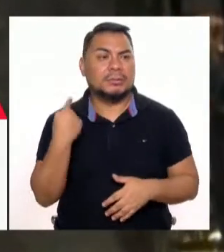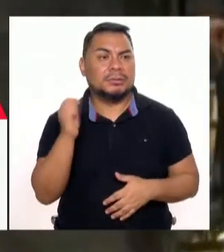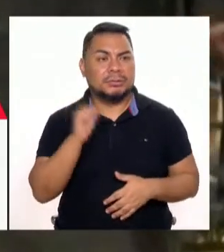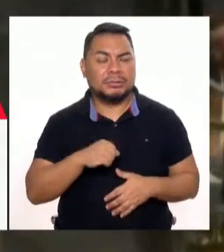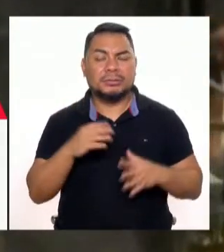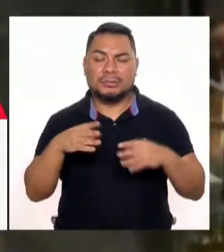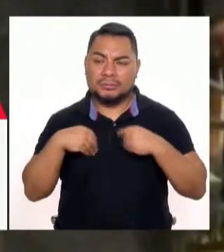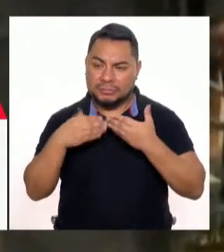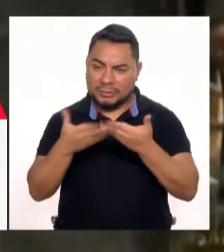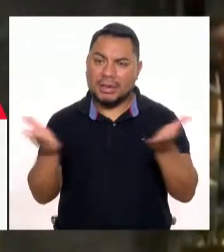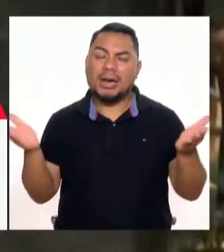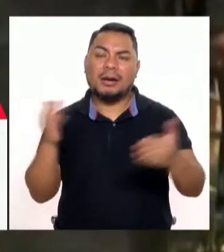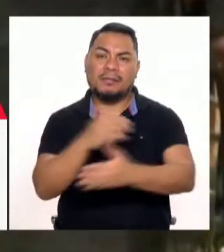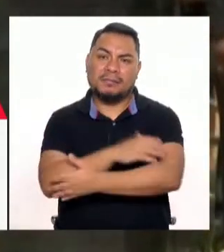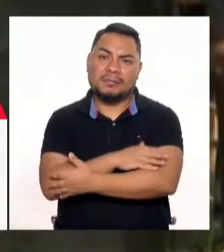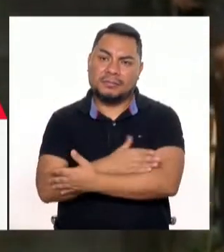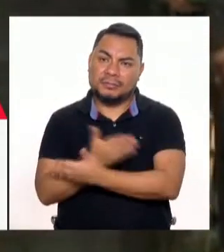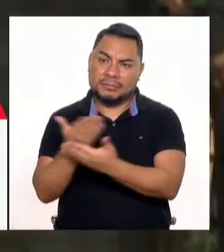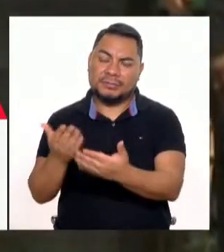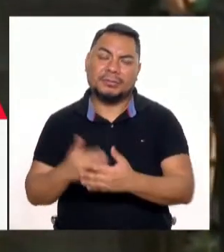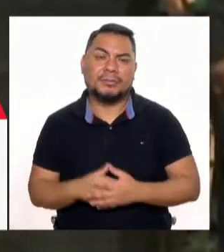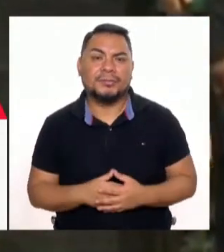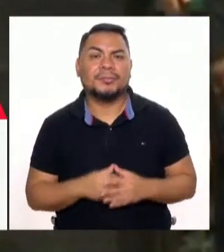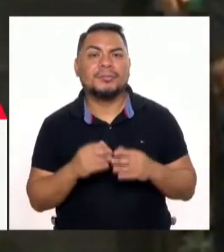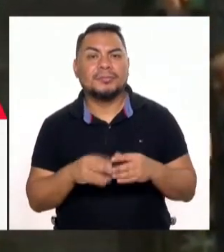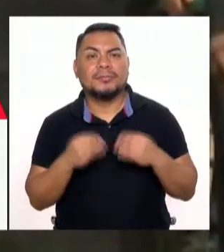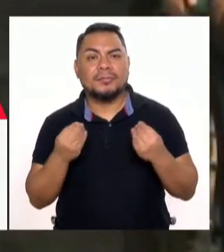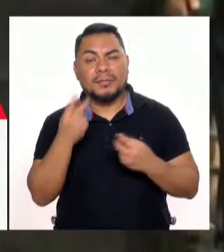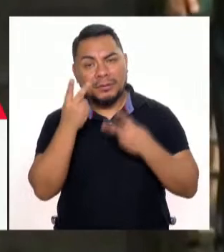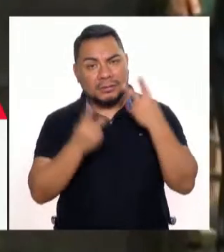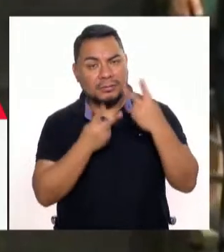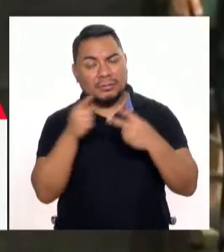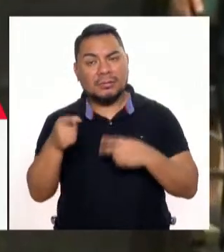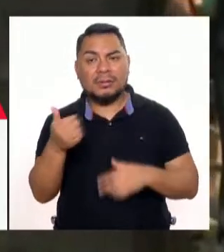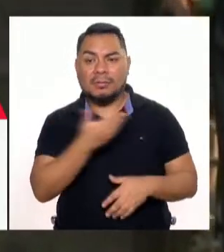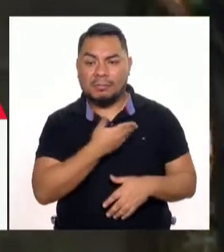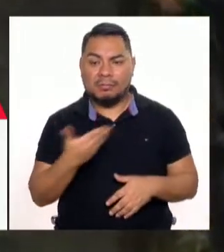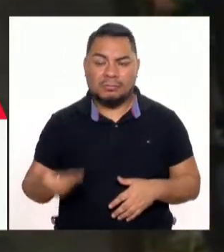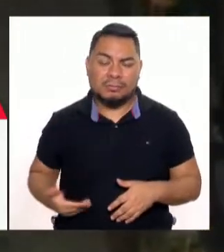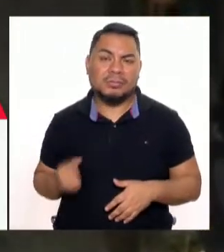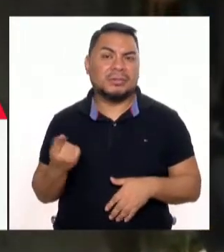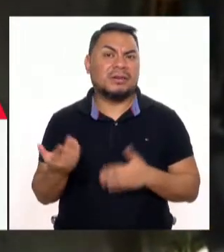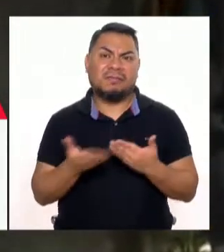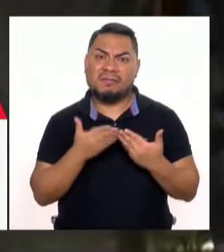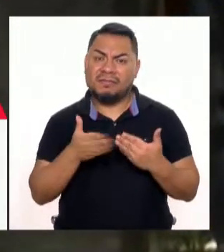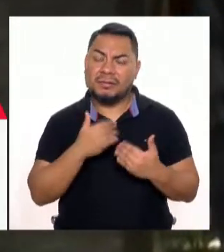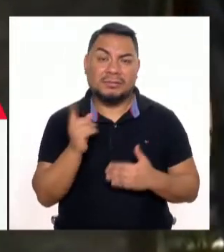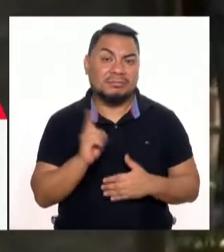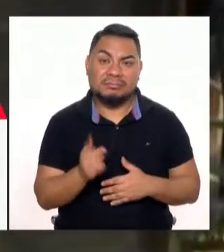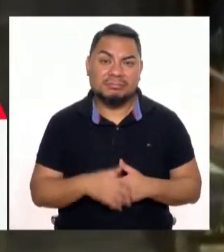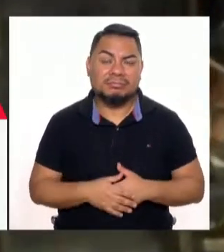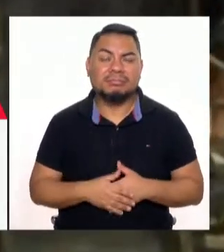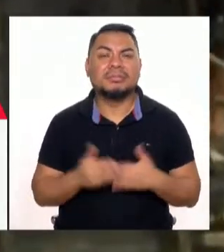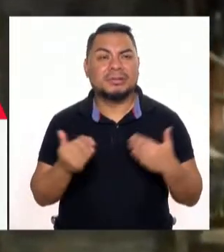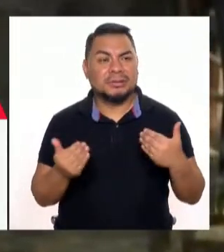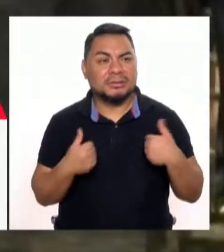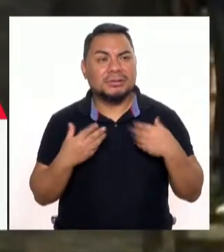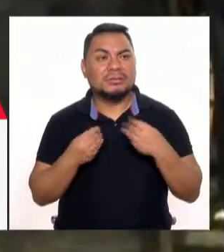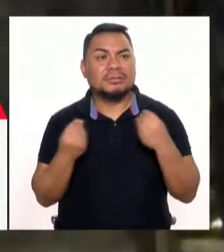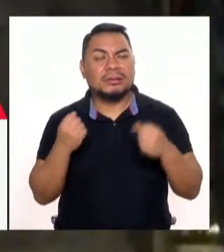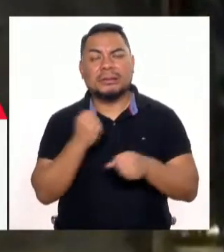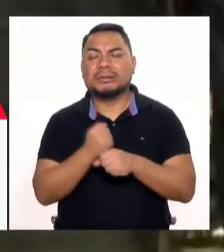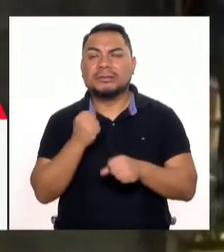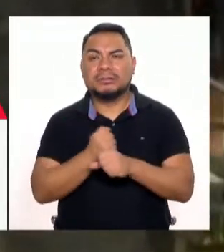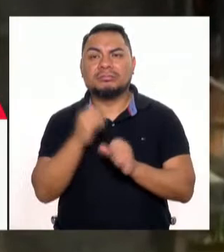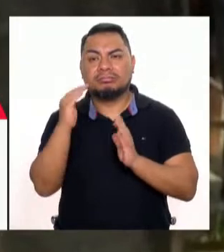vamos a recibir con los brazos abiertos porque una visita de una presidenta no es así de sencillo también debemos mucha